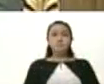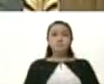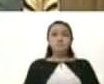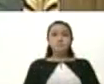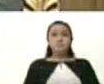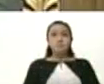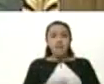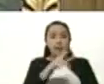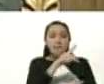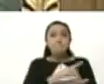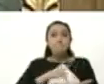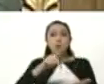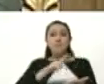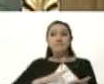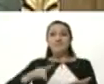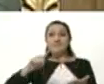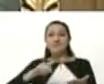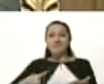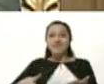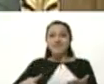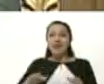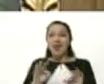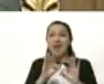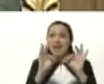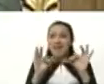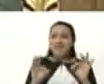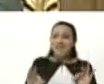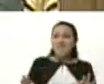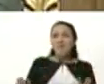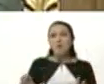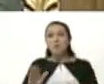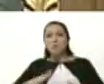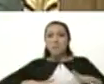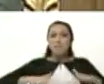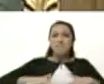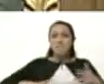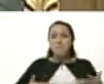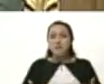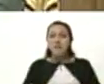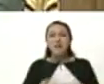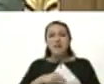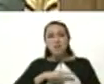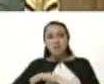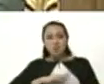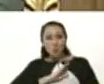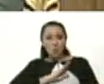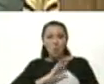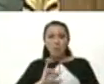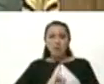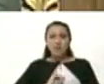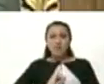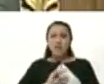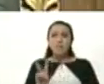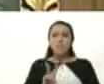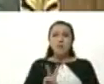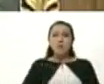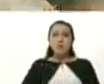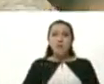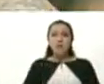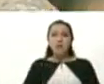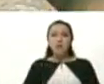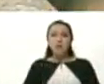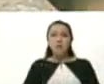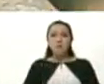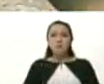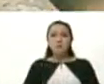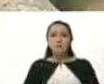la poesía, los ritmos, los poetas que nos pertenecen. Sencillo, nos